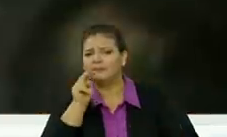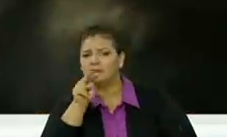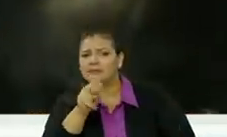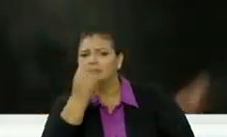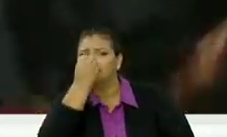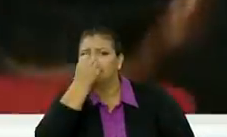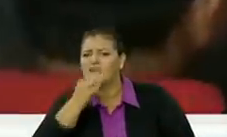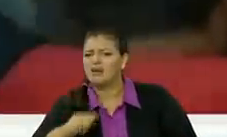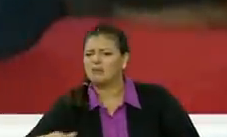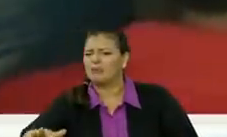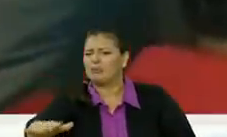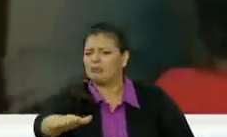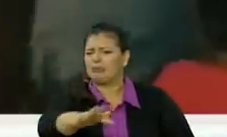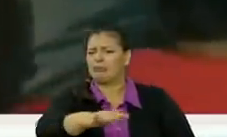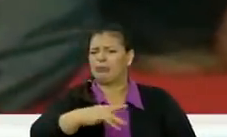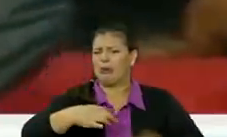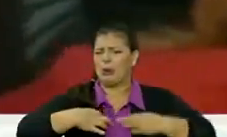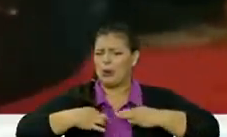tránsito.